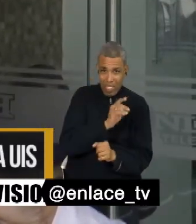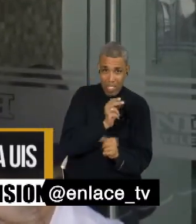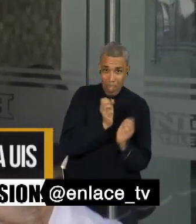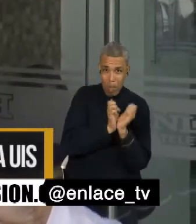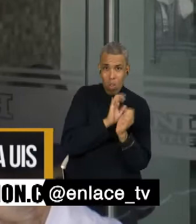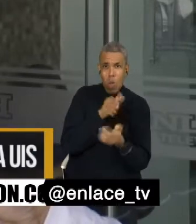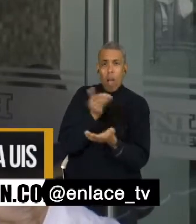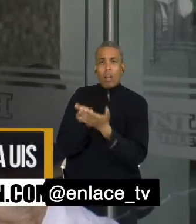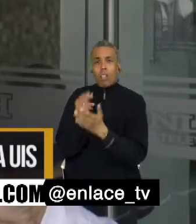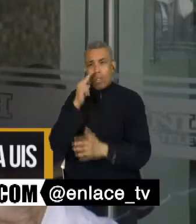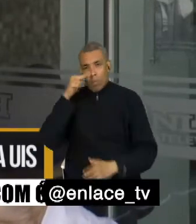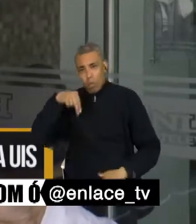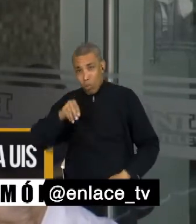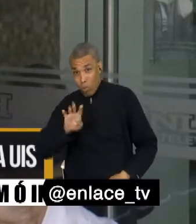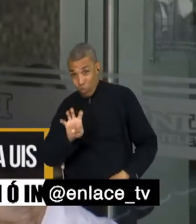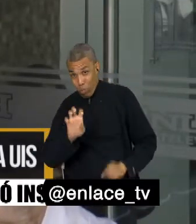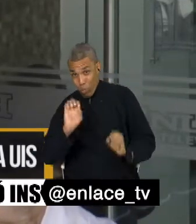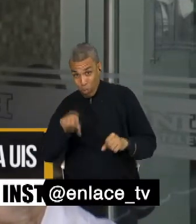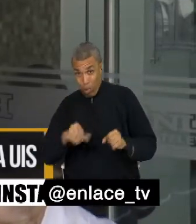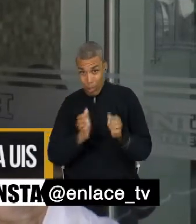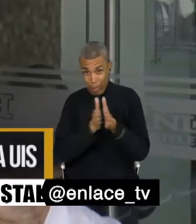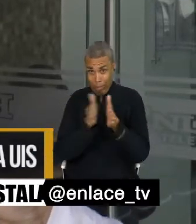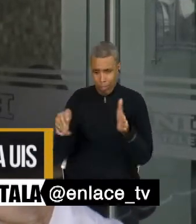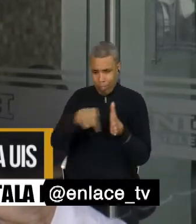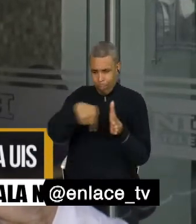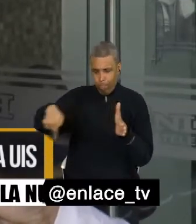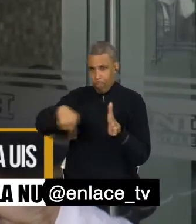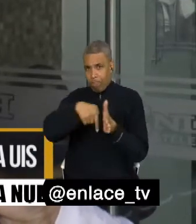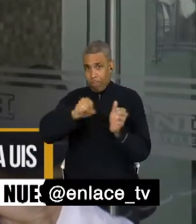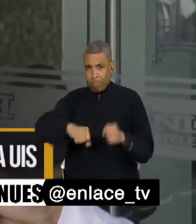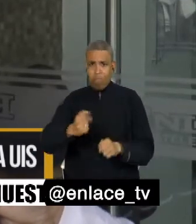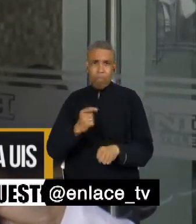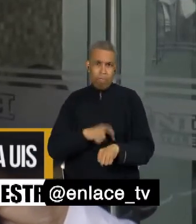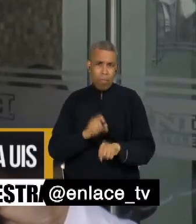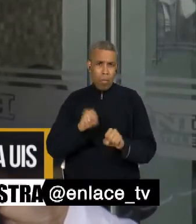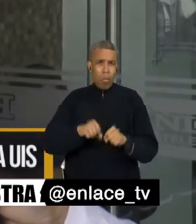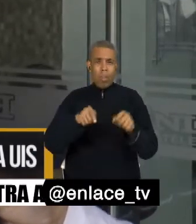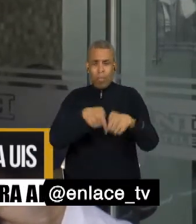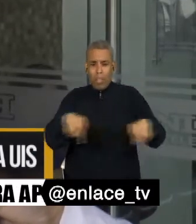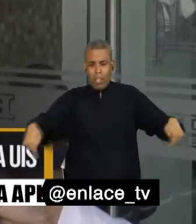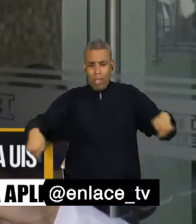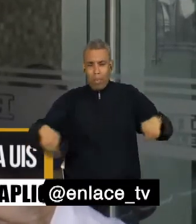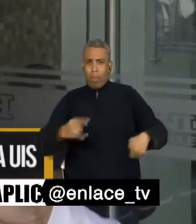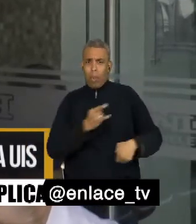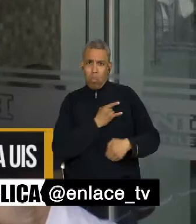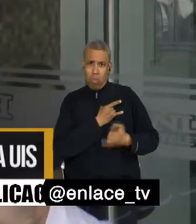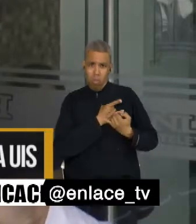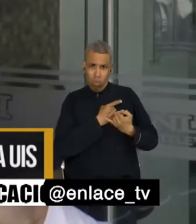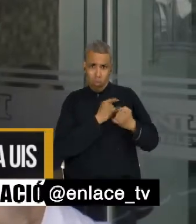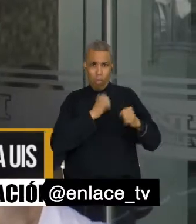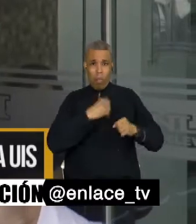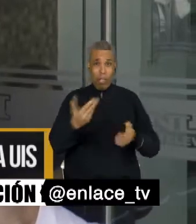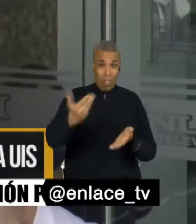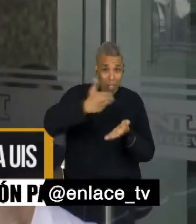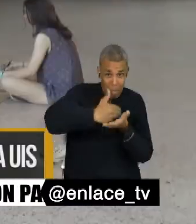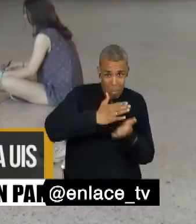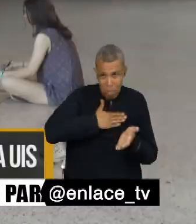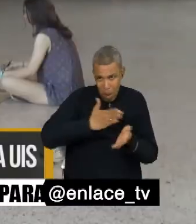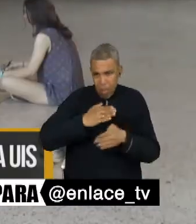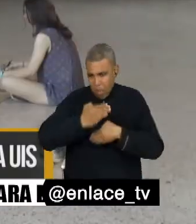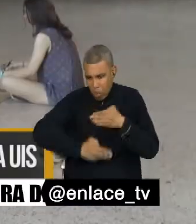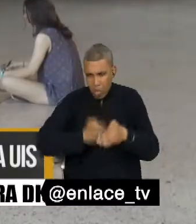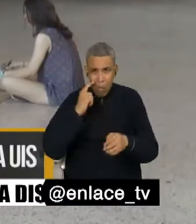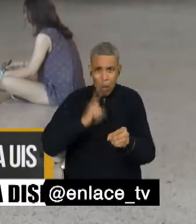de junio como plazo máximo. Los invitamos a que se acerquen a nuestras oficinas de la Universidad Industrial de Santander y allí les ayudaremos a hacer todo el proceso.